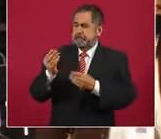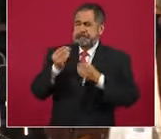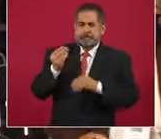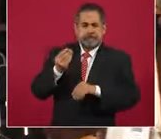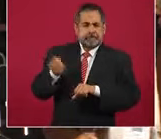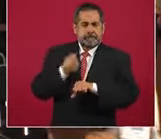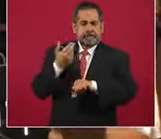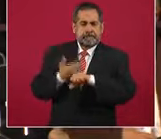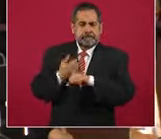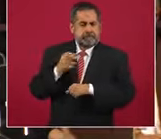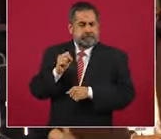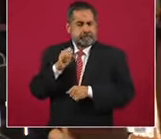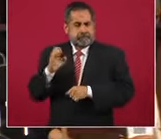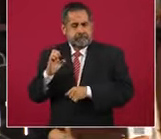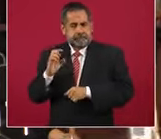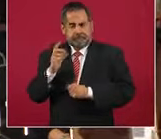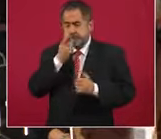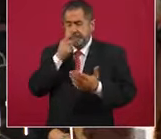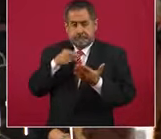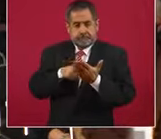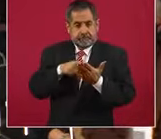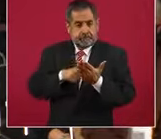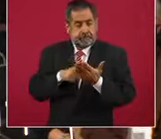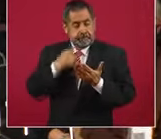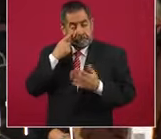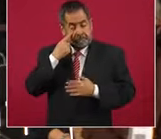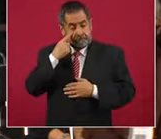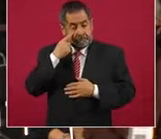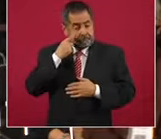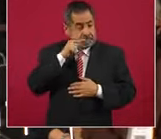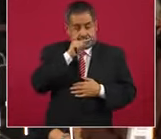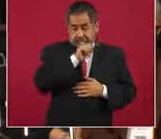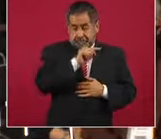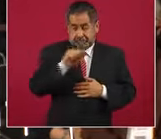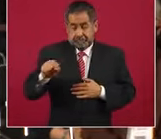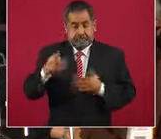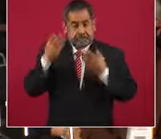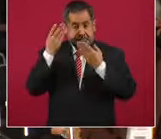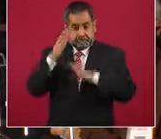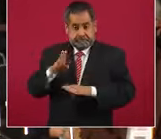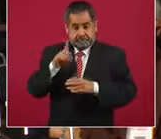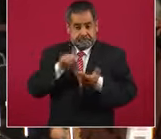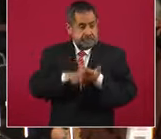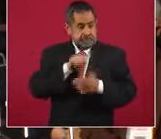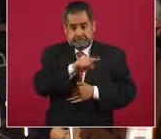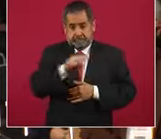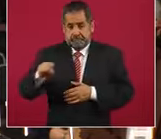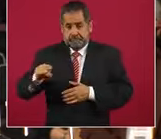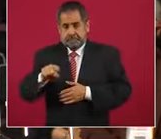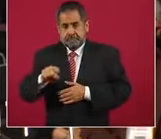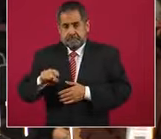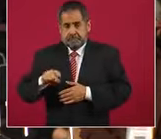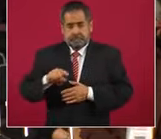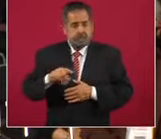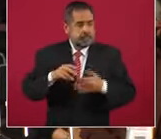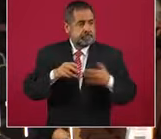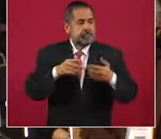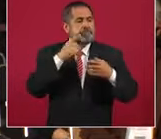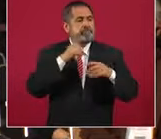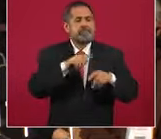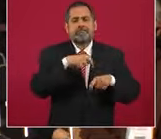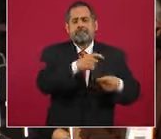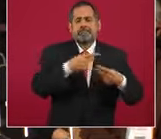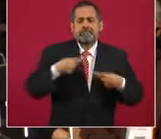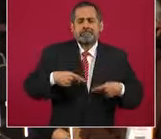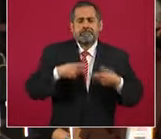de Economía indica que en todos los casos, en todos los bancos, hay entrega directa, cuentas que se abren a los